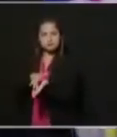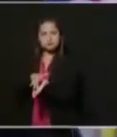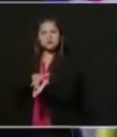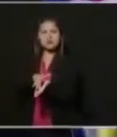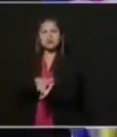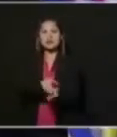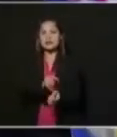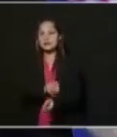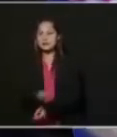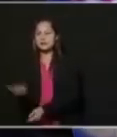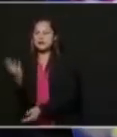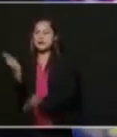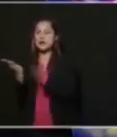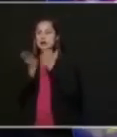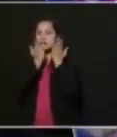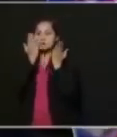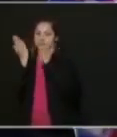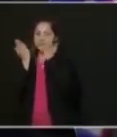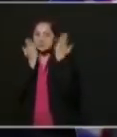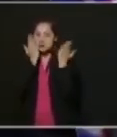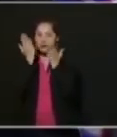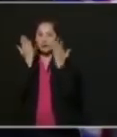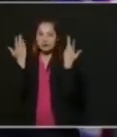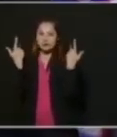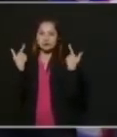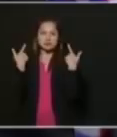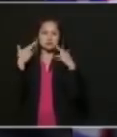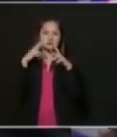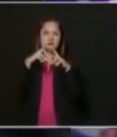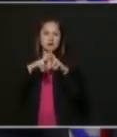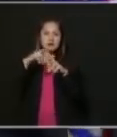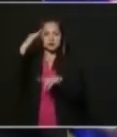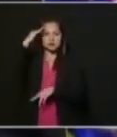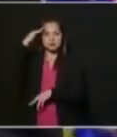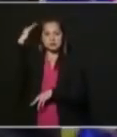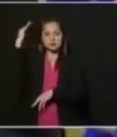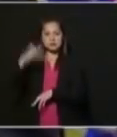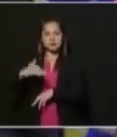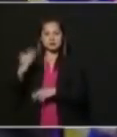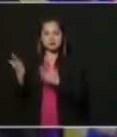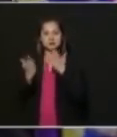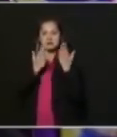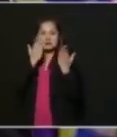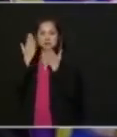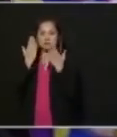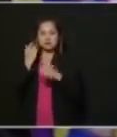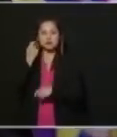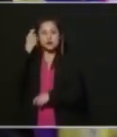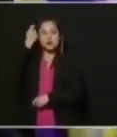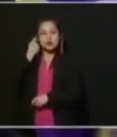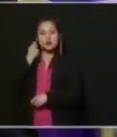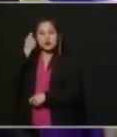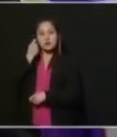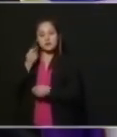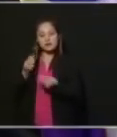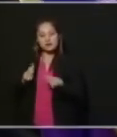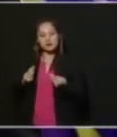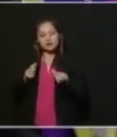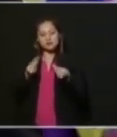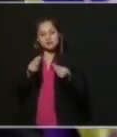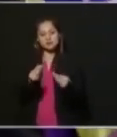y académicos de posgrado con becas y otros